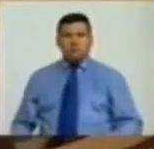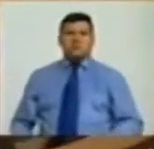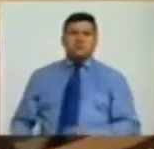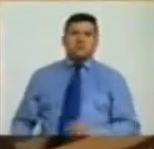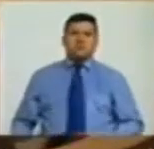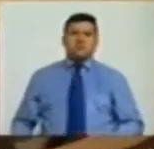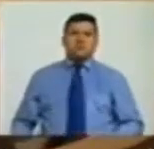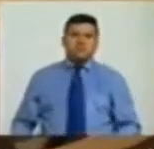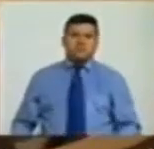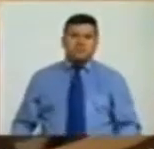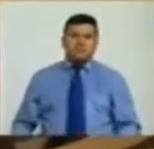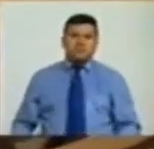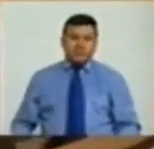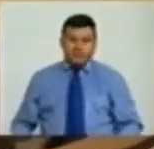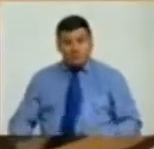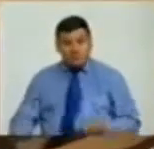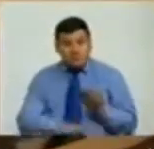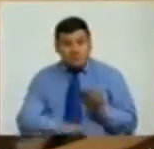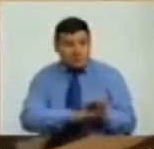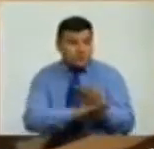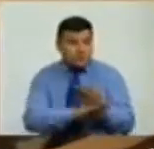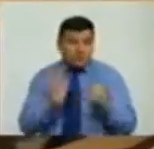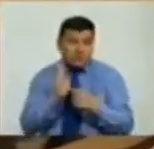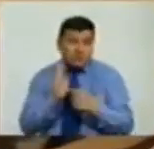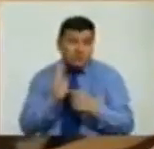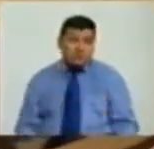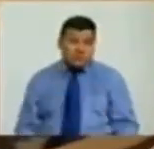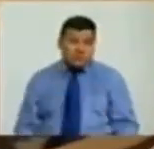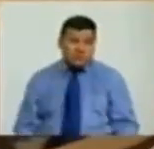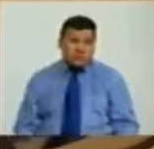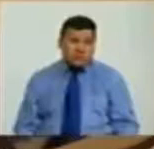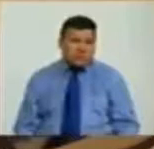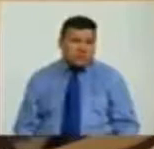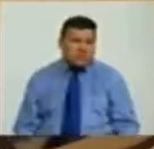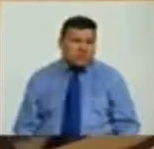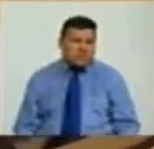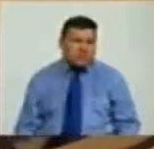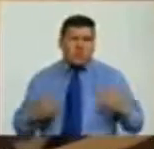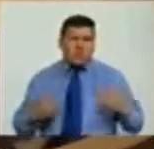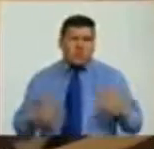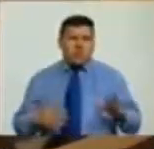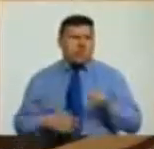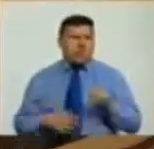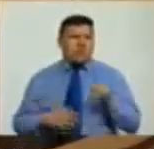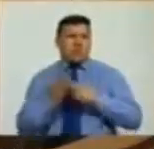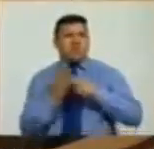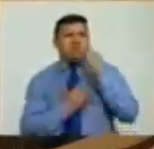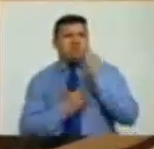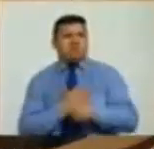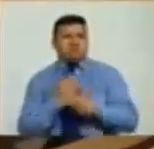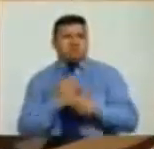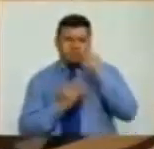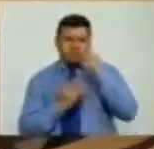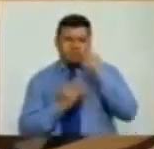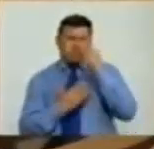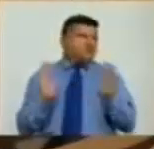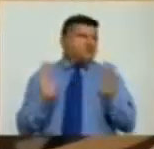Es que lo que se nos está proponiendo está inmerso en todo un proyecto